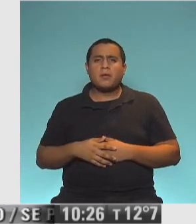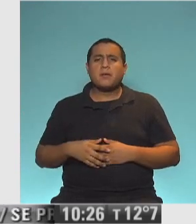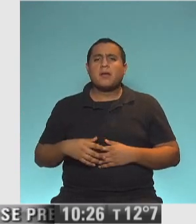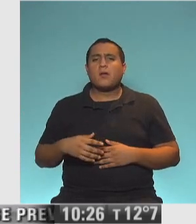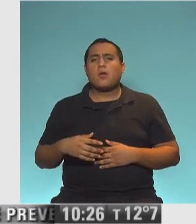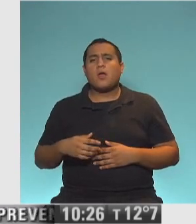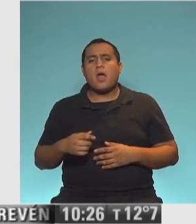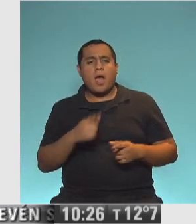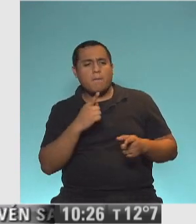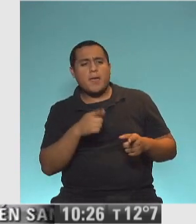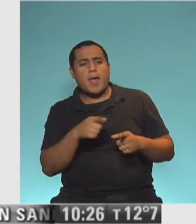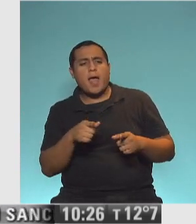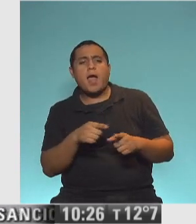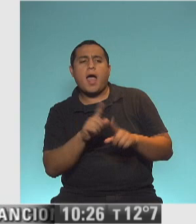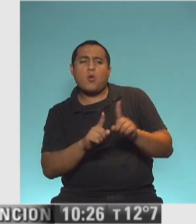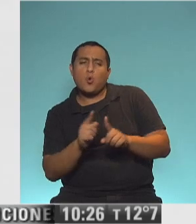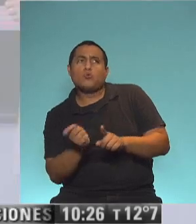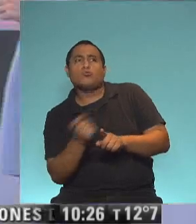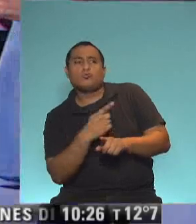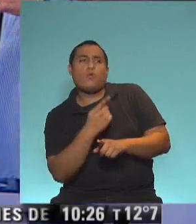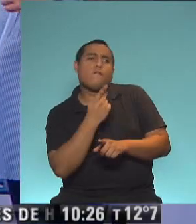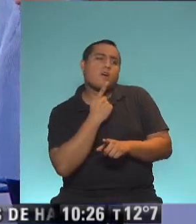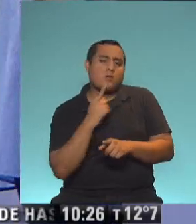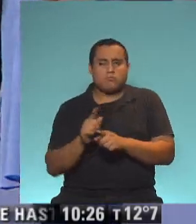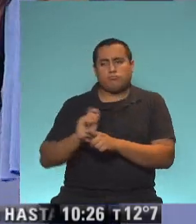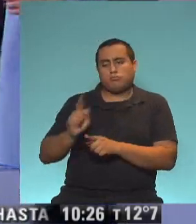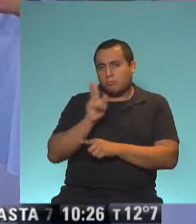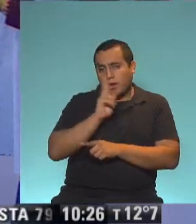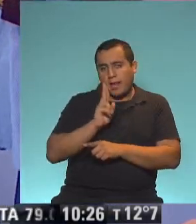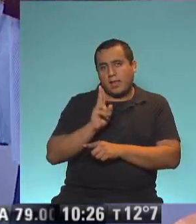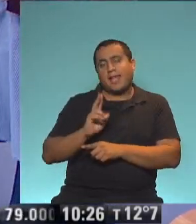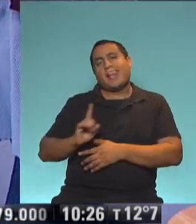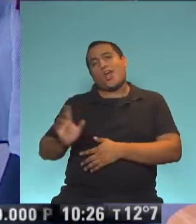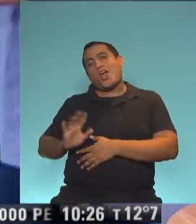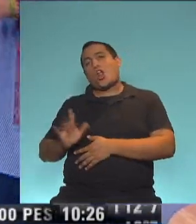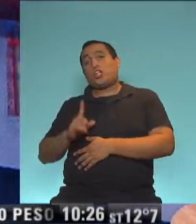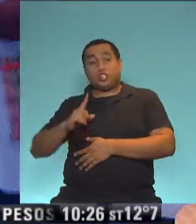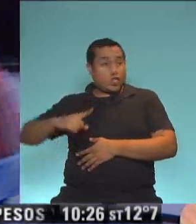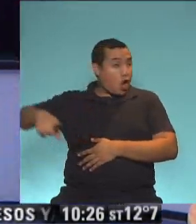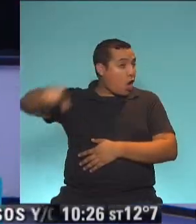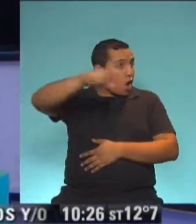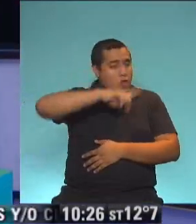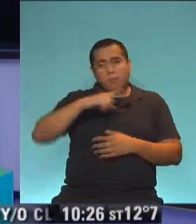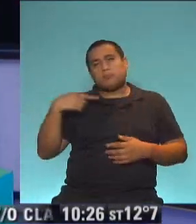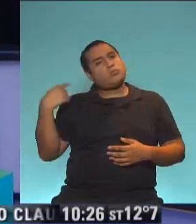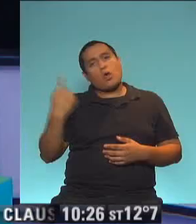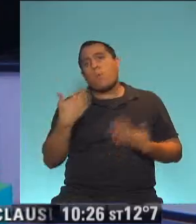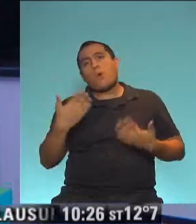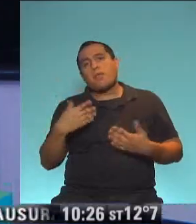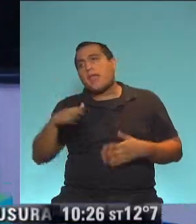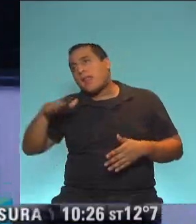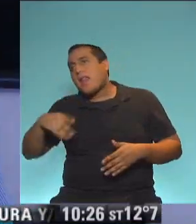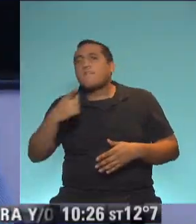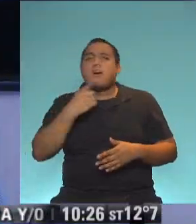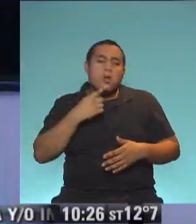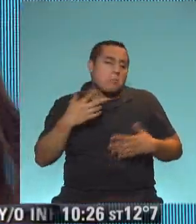¿Quién juega con cada juguete? ¿Ah, de los nenes y las nenas? Nenas y nenas. ¿Con quién juega cada cosa? Yo diría que todos juegan con todo. A ver. Perdón. Sí. Porque Saco, ya lo